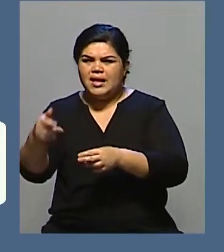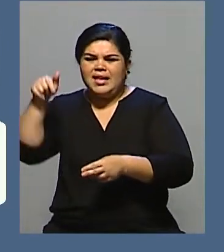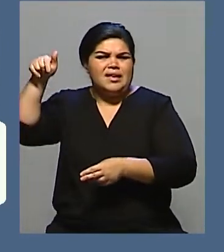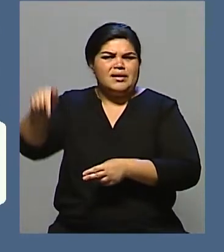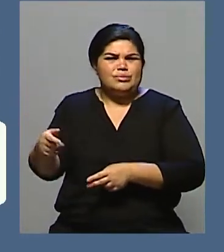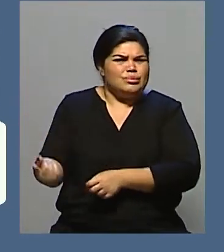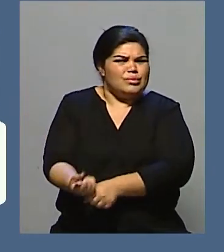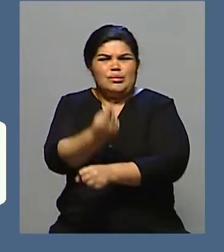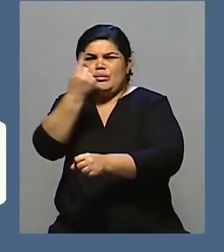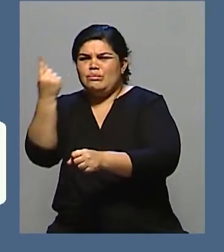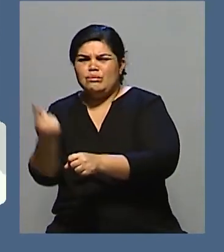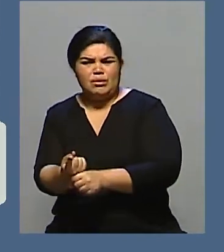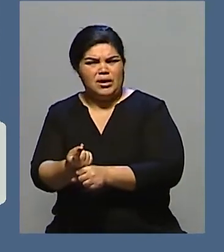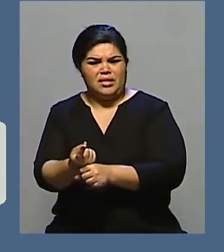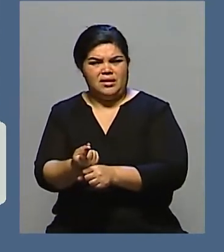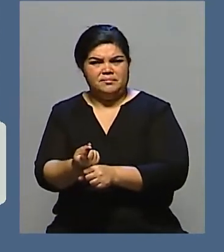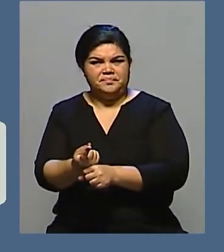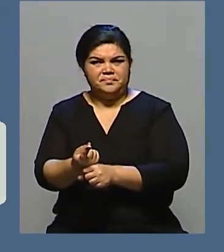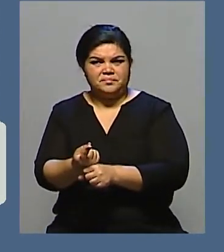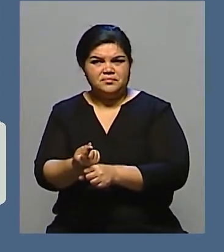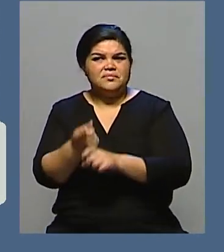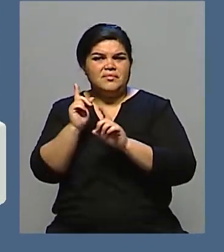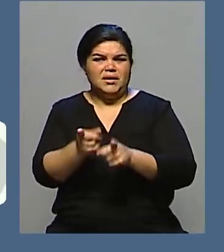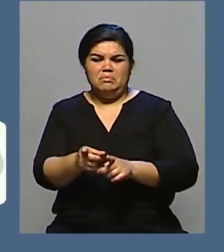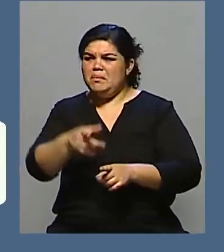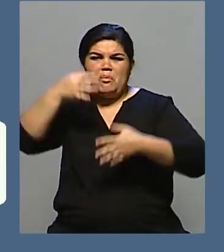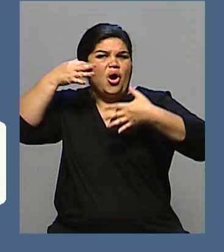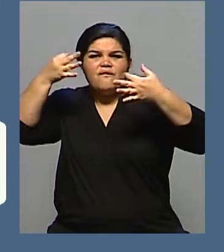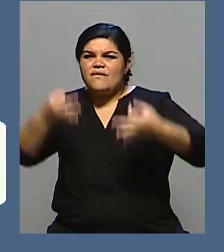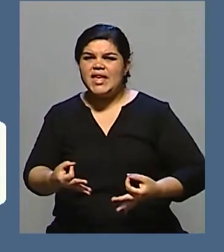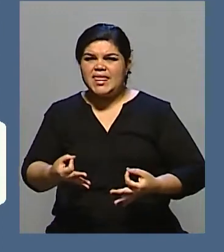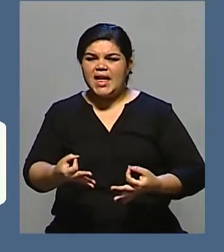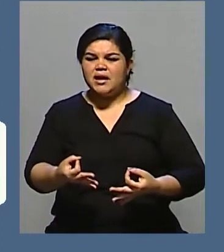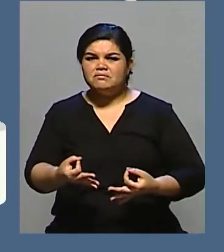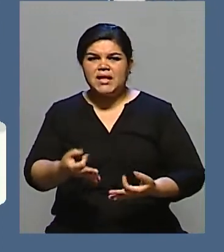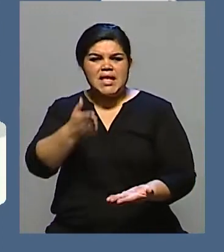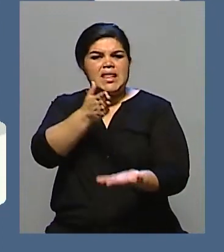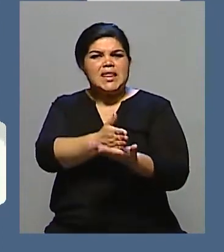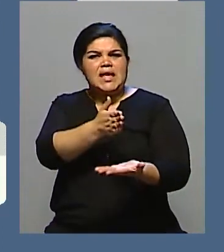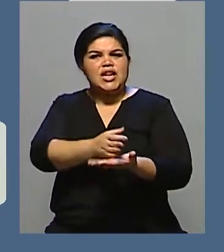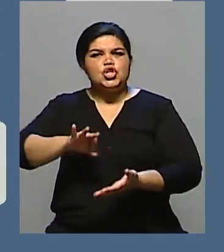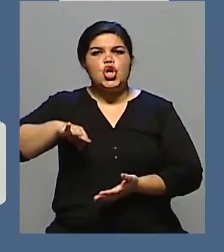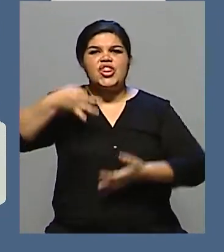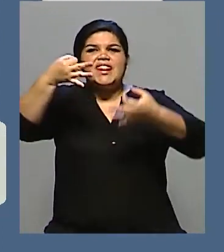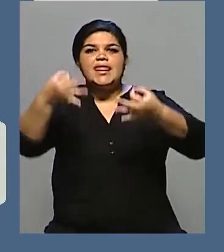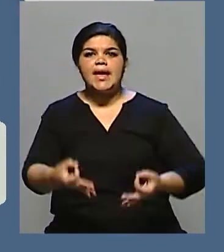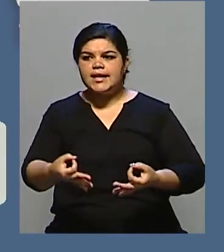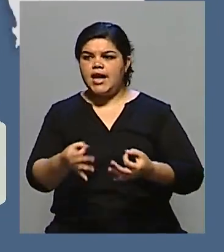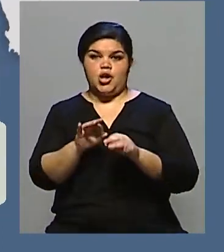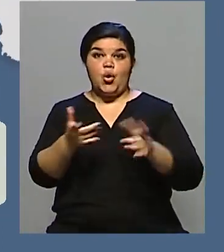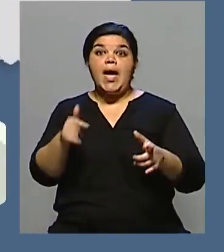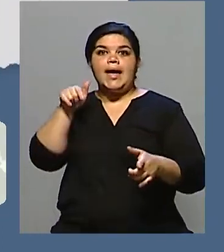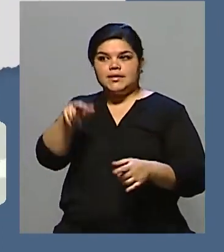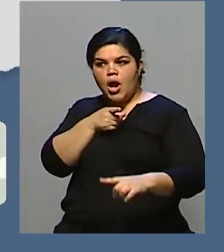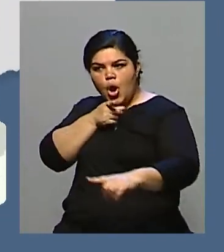increíblemente afuera de lo que significa la dignidad de vivir. Tal cual. Así que esto es la batalla que Meloni no